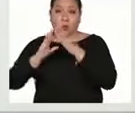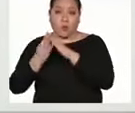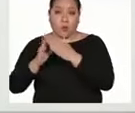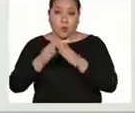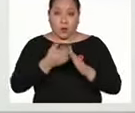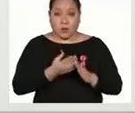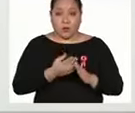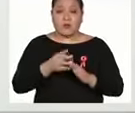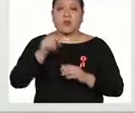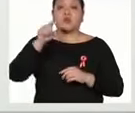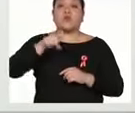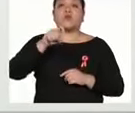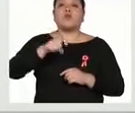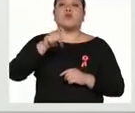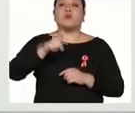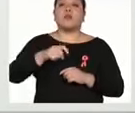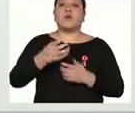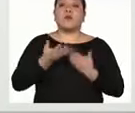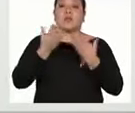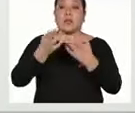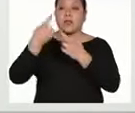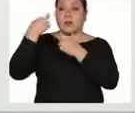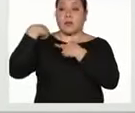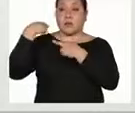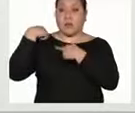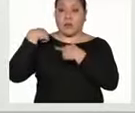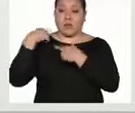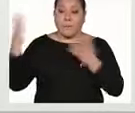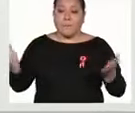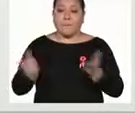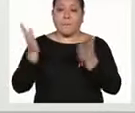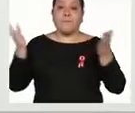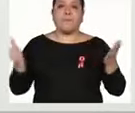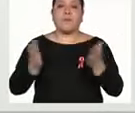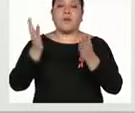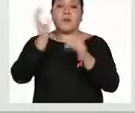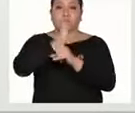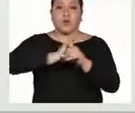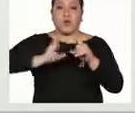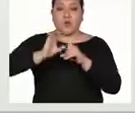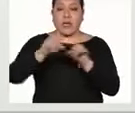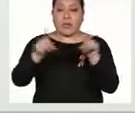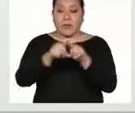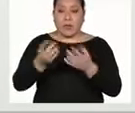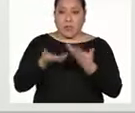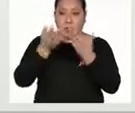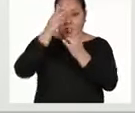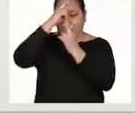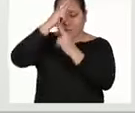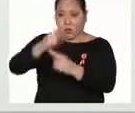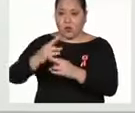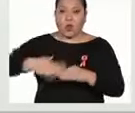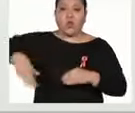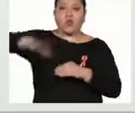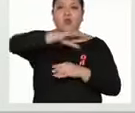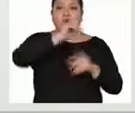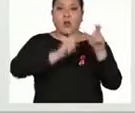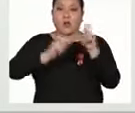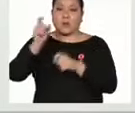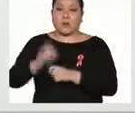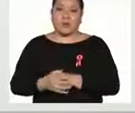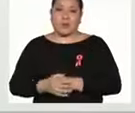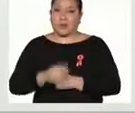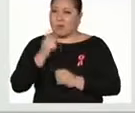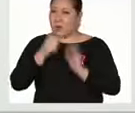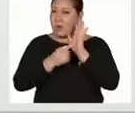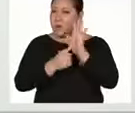tenemos la responsabilidad de garantizar la promoción cultural y el respeto a todas las personas. Tengo un